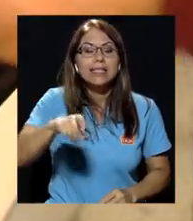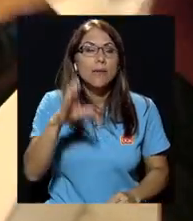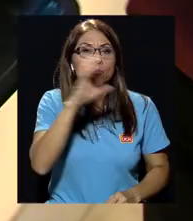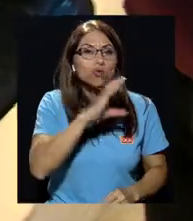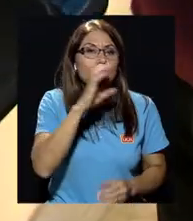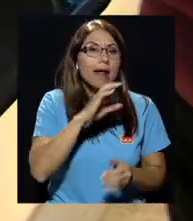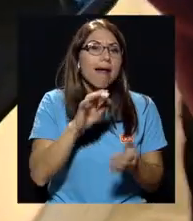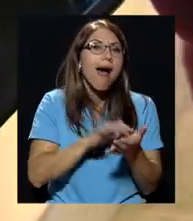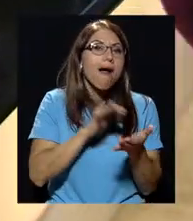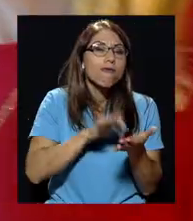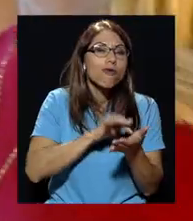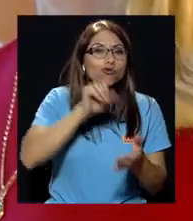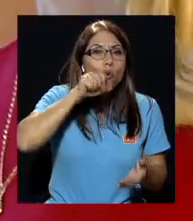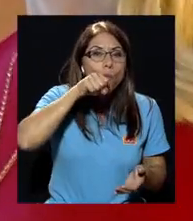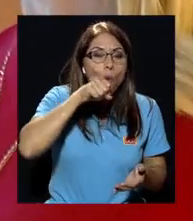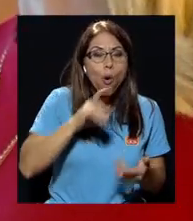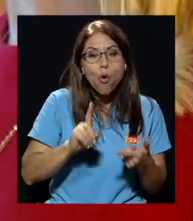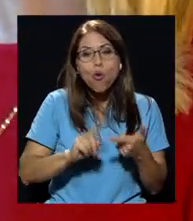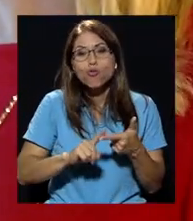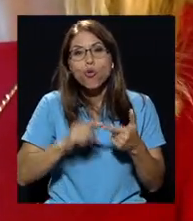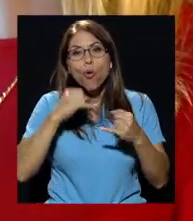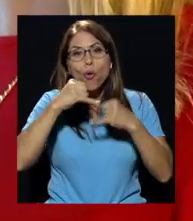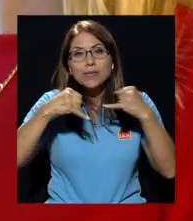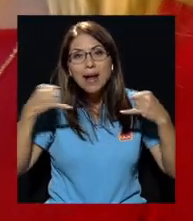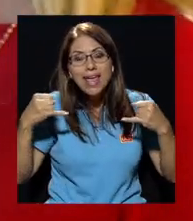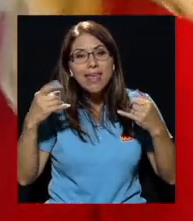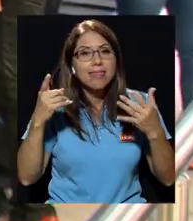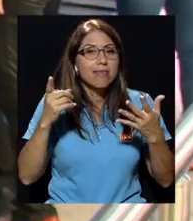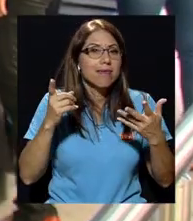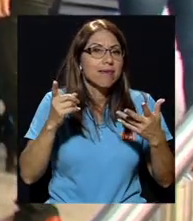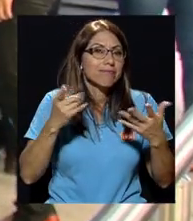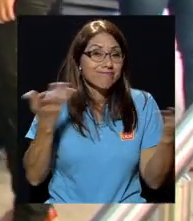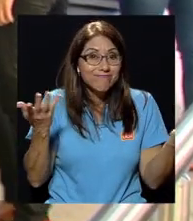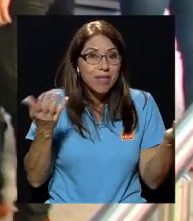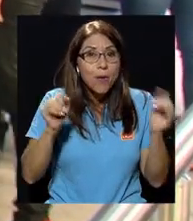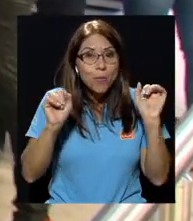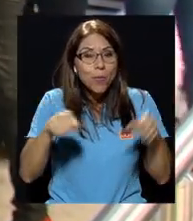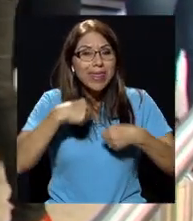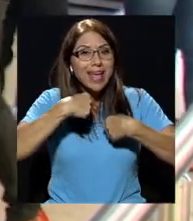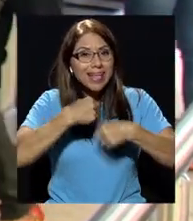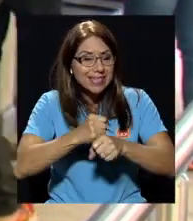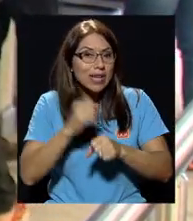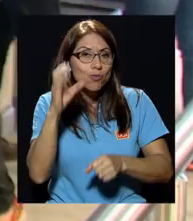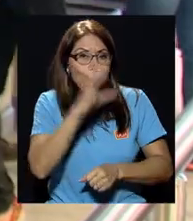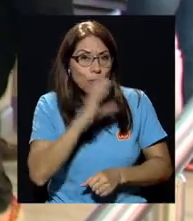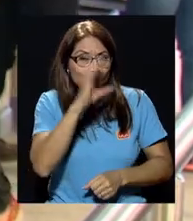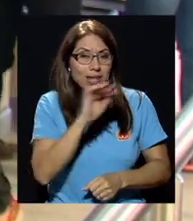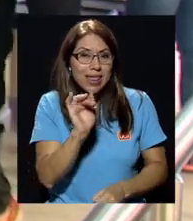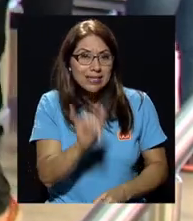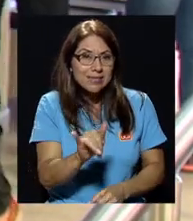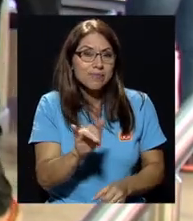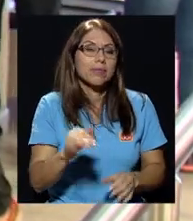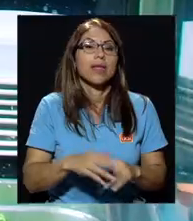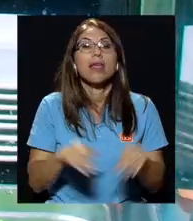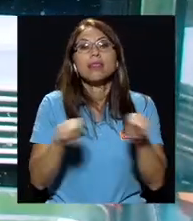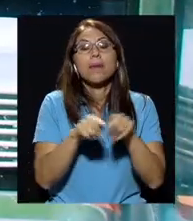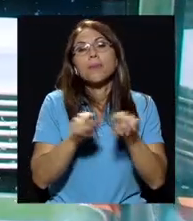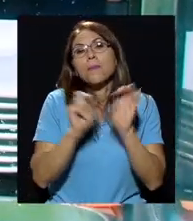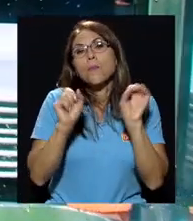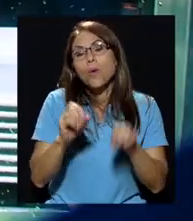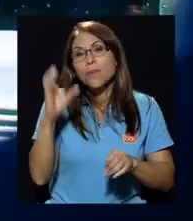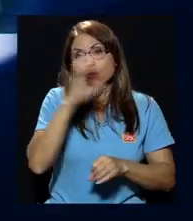con pollo o espagueti, etcétera, pueden hacer una búsqueda, pueden buscar por tiempos de